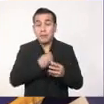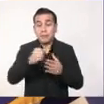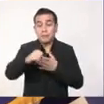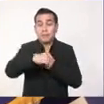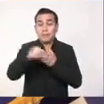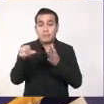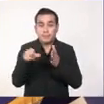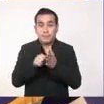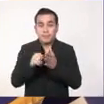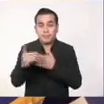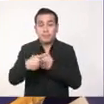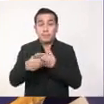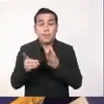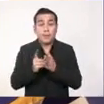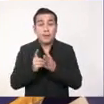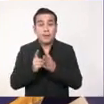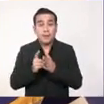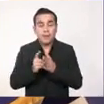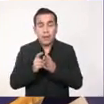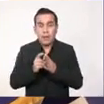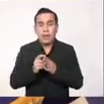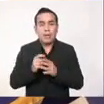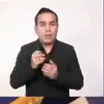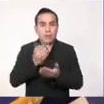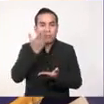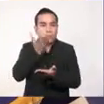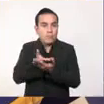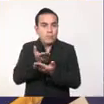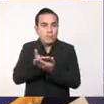asamblea está haciendo lo que prometió.